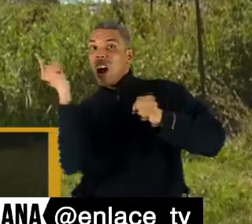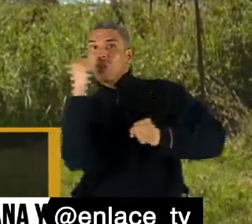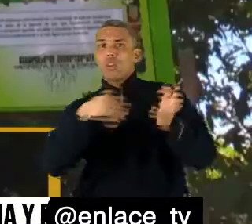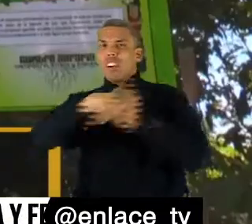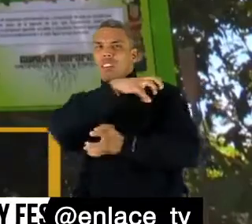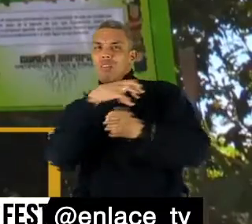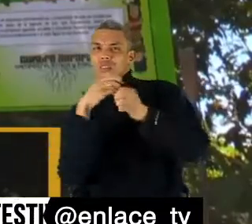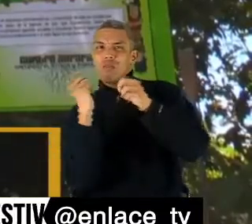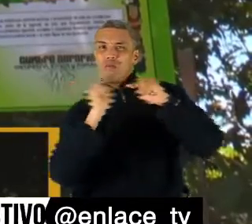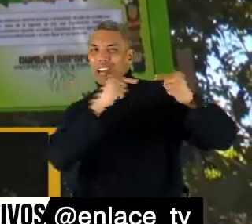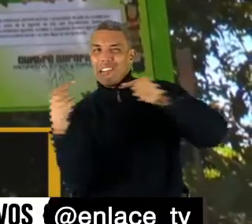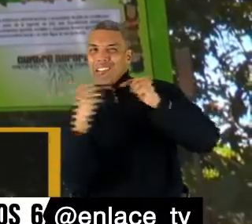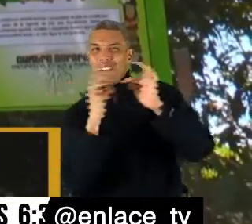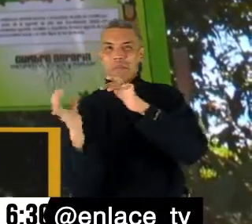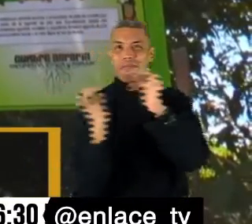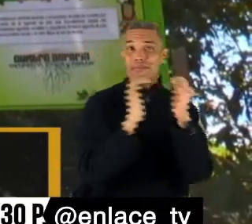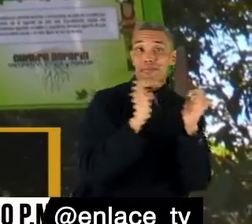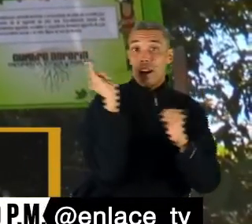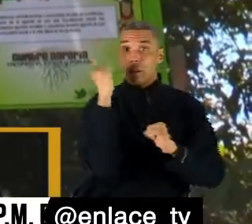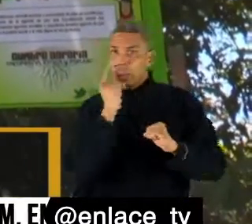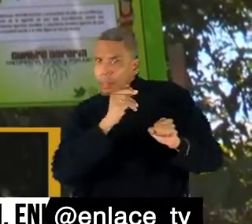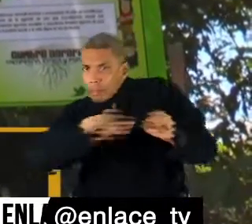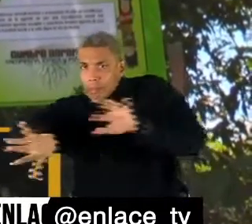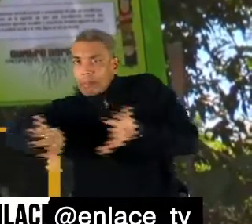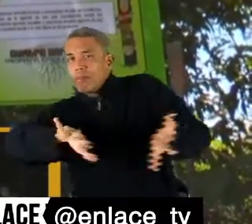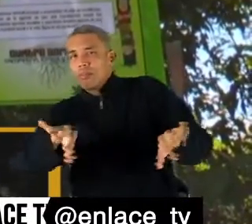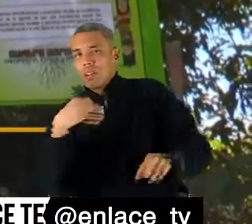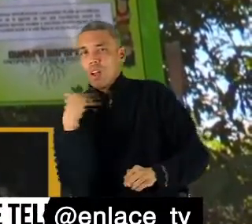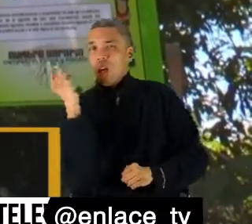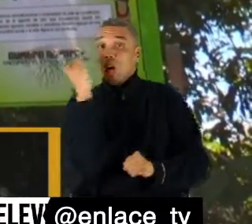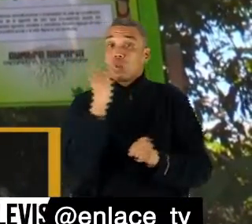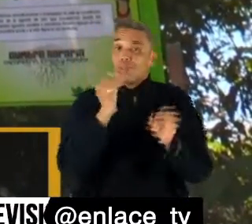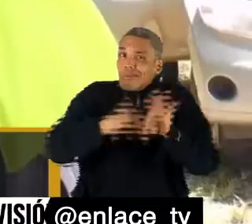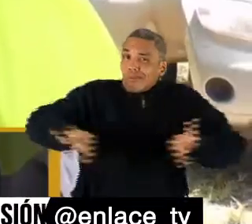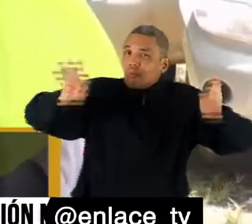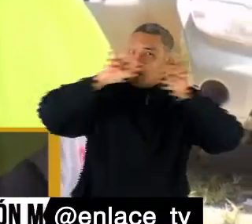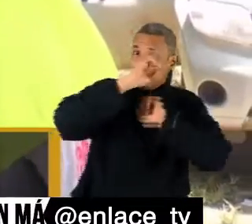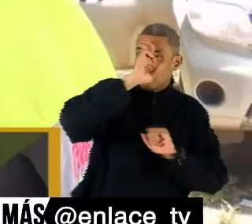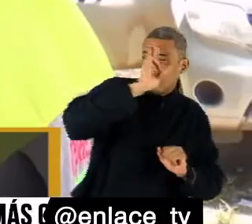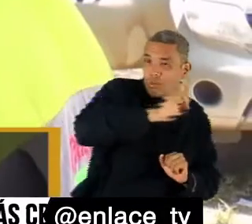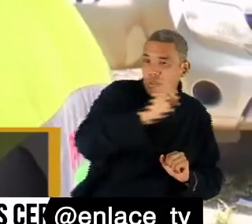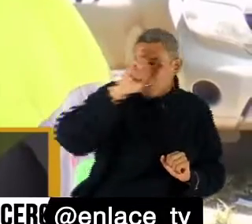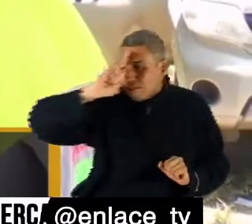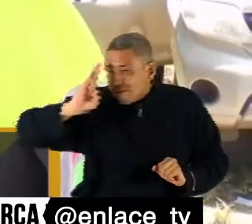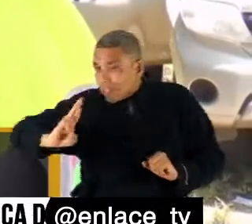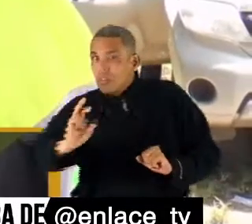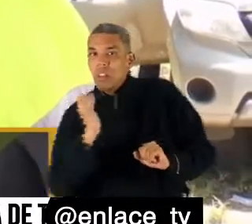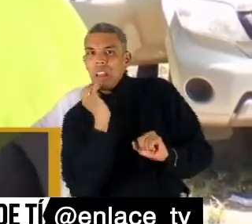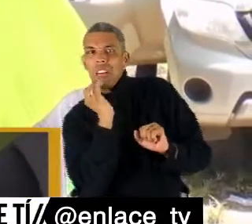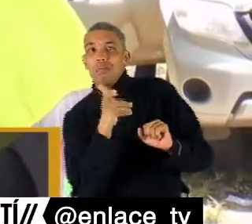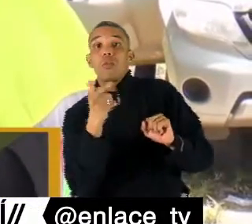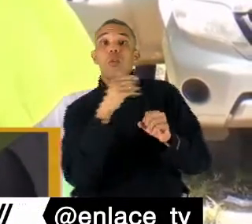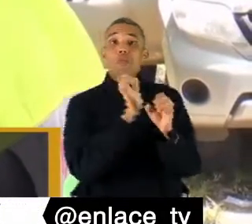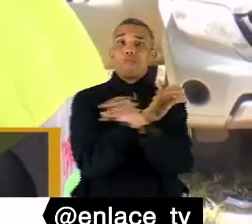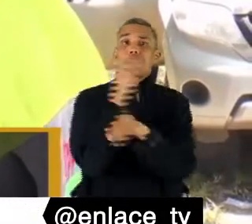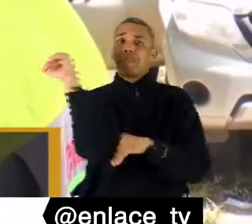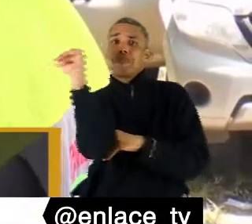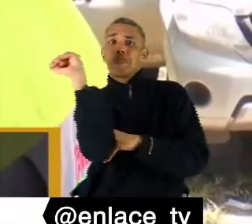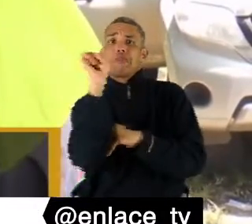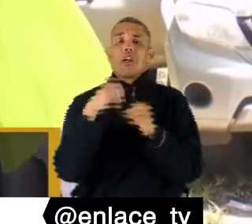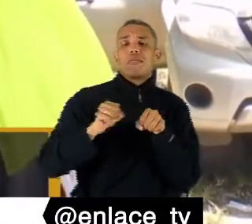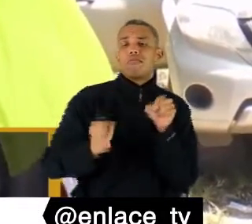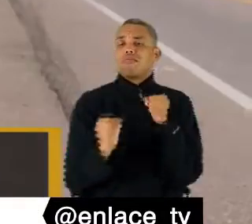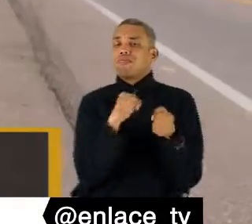además identificar la necesidad de respetar el tránsito libre de todas las personas sobre esta vía